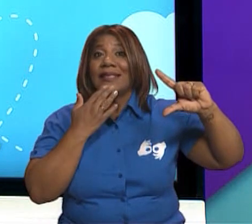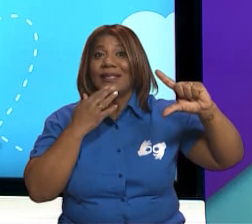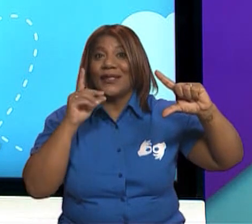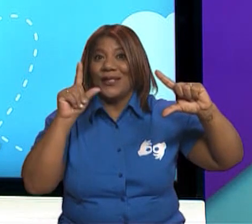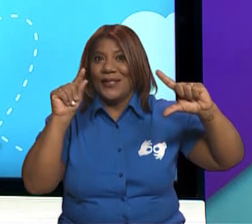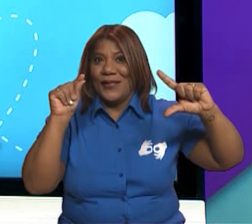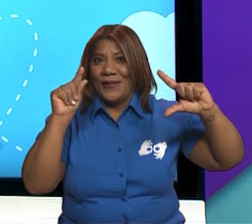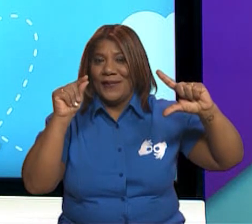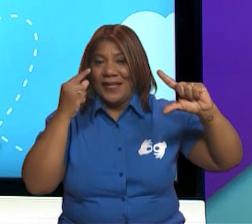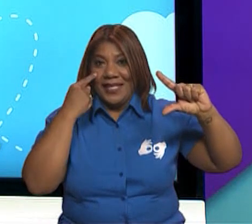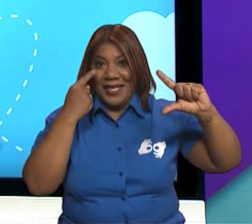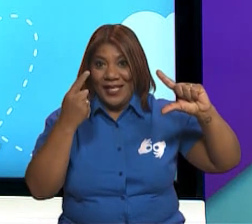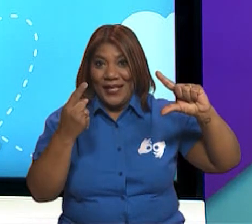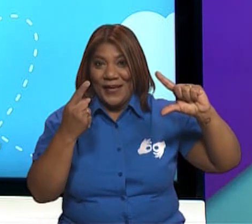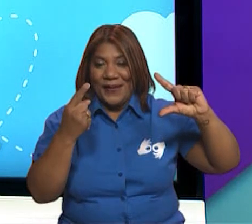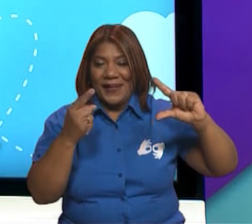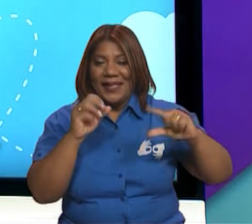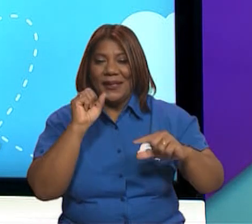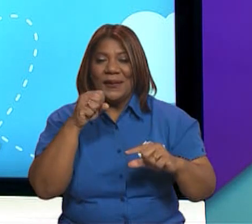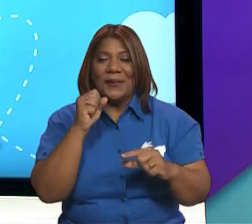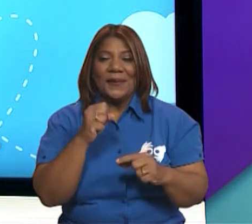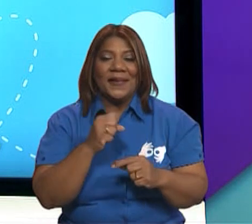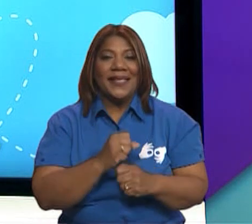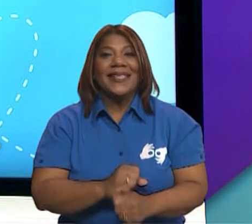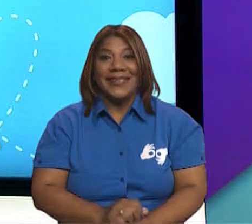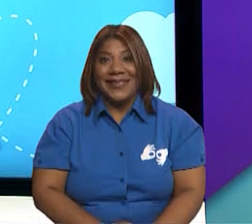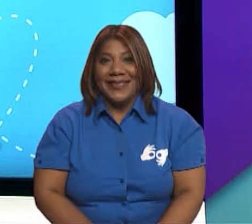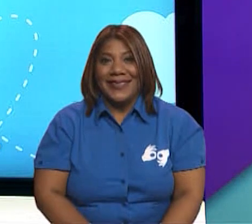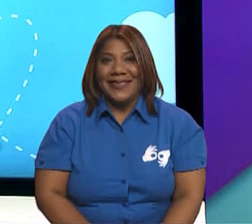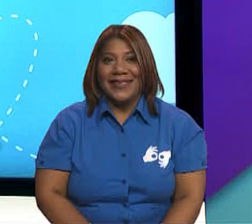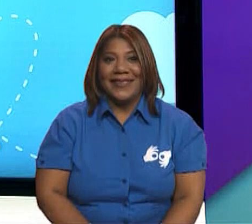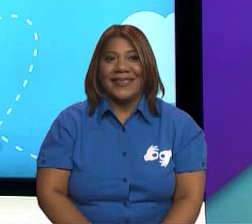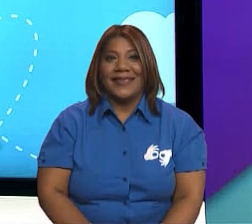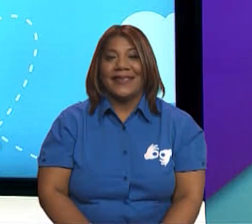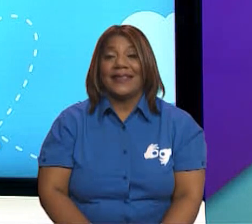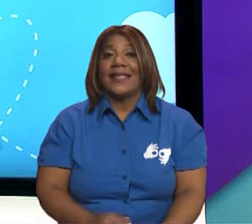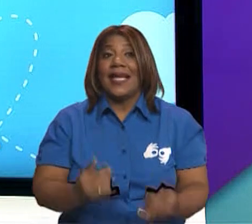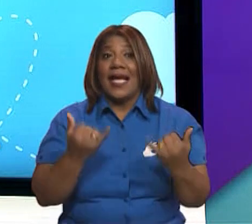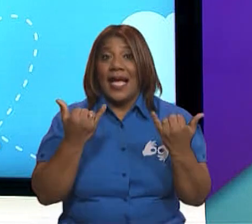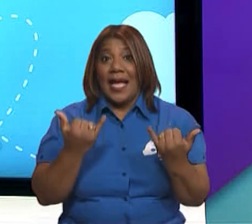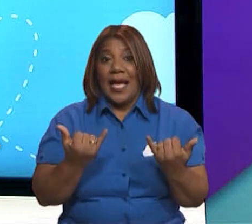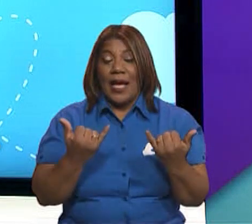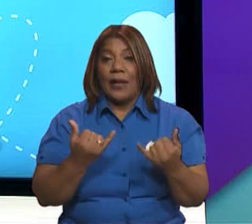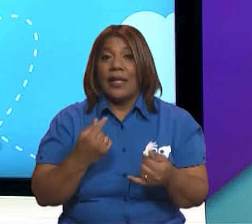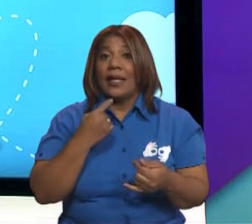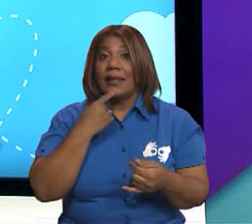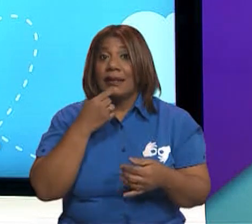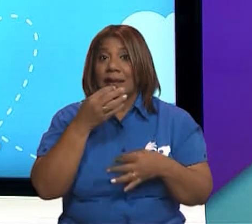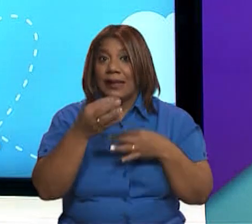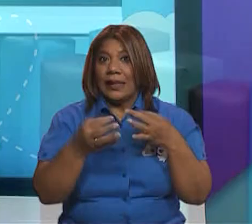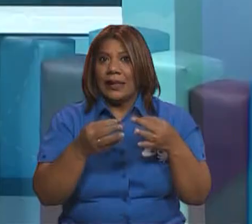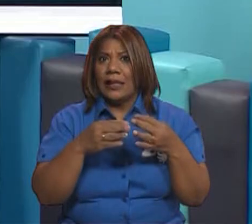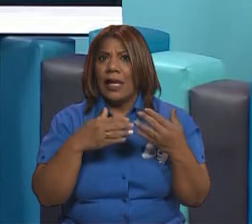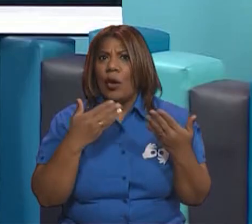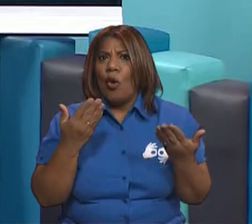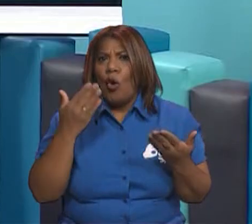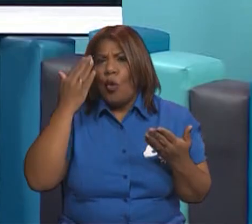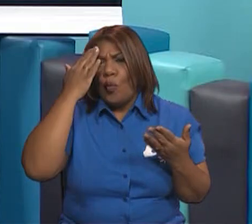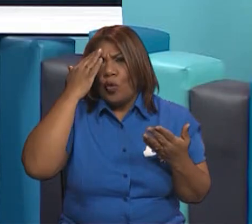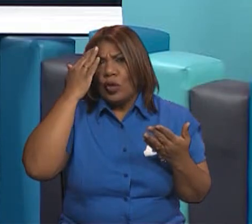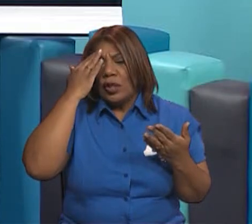Ustedes en casa pueden revisar dónde encuentran ángulos. Muy bien. Para medir los ángulos vamos